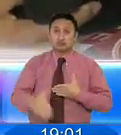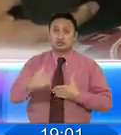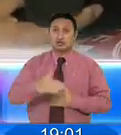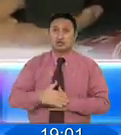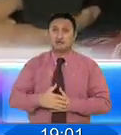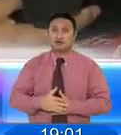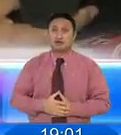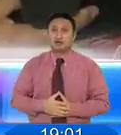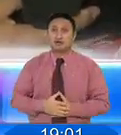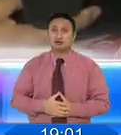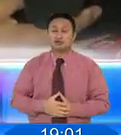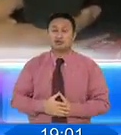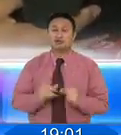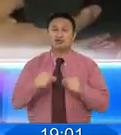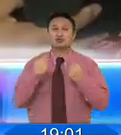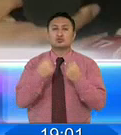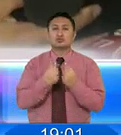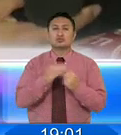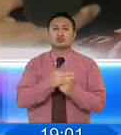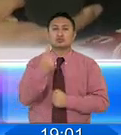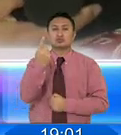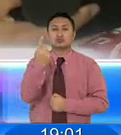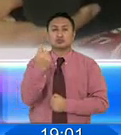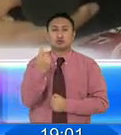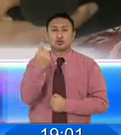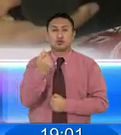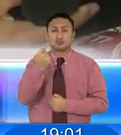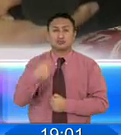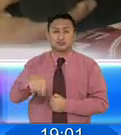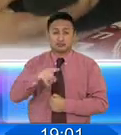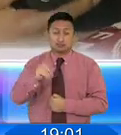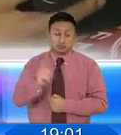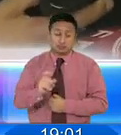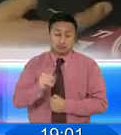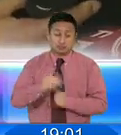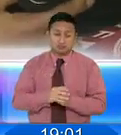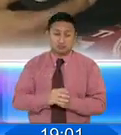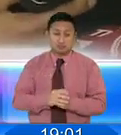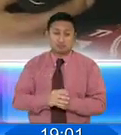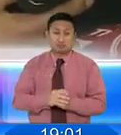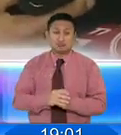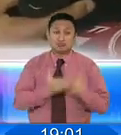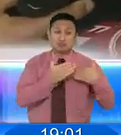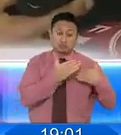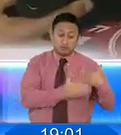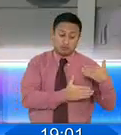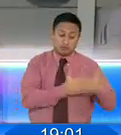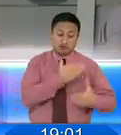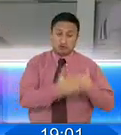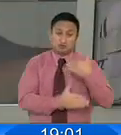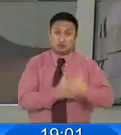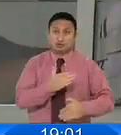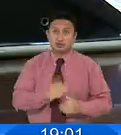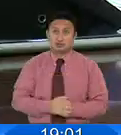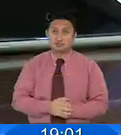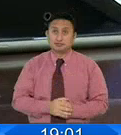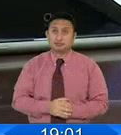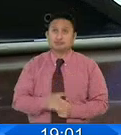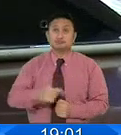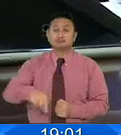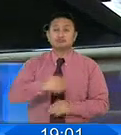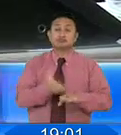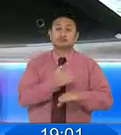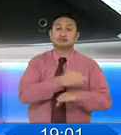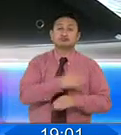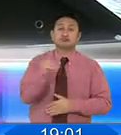11 presente a sus candidatos en el caso de ser necesario desde primarias o continuar con el proceso. El pasado viernes el CNE otorgó a